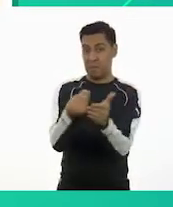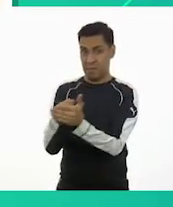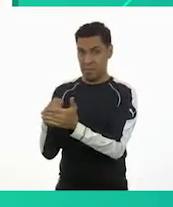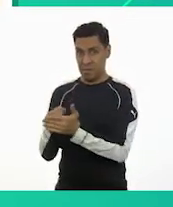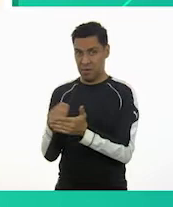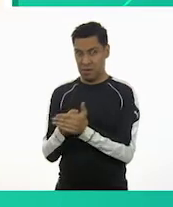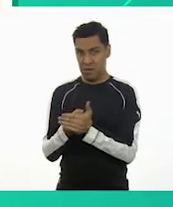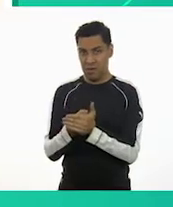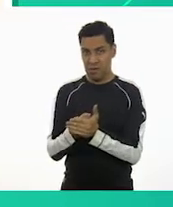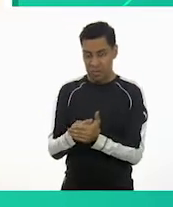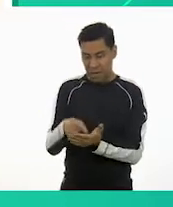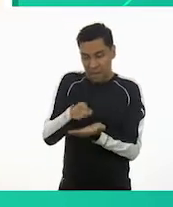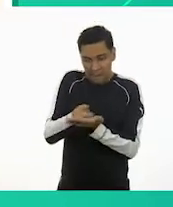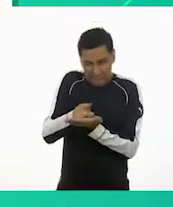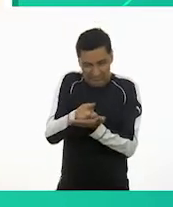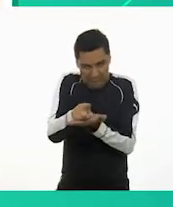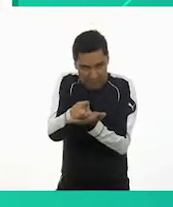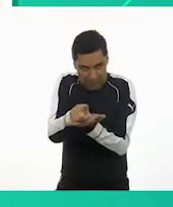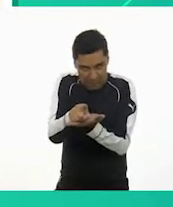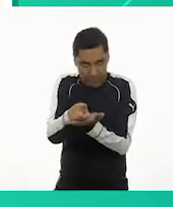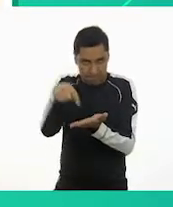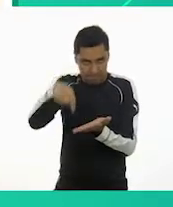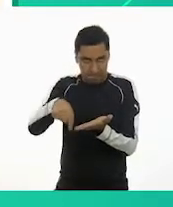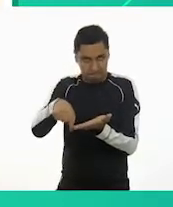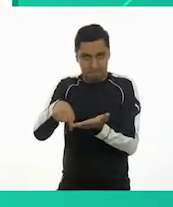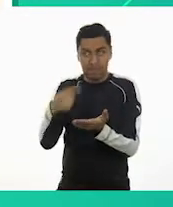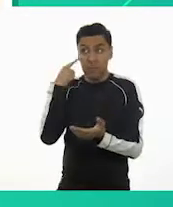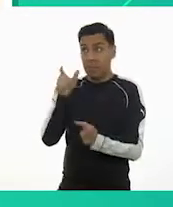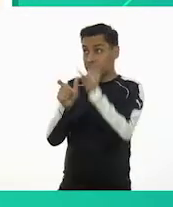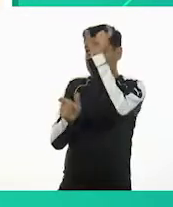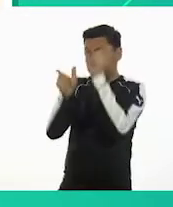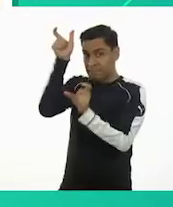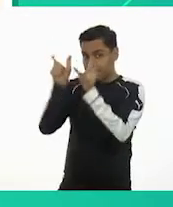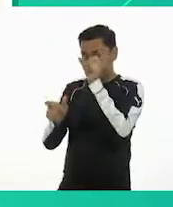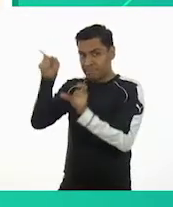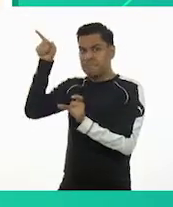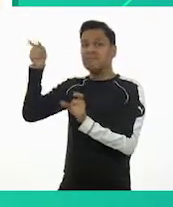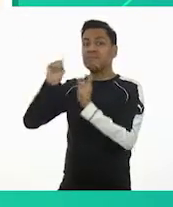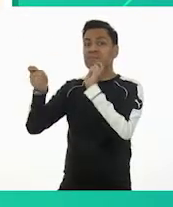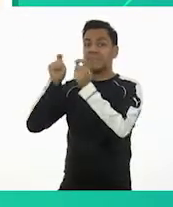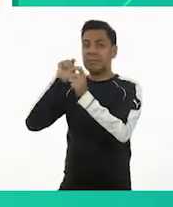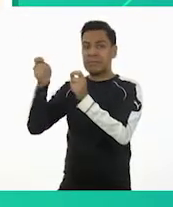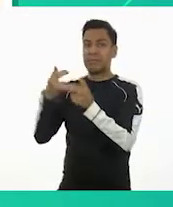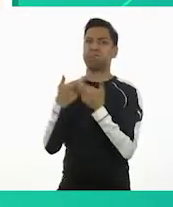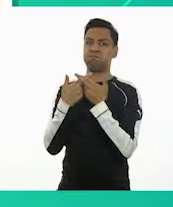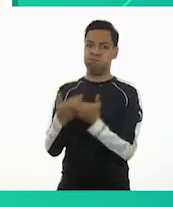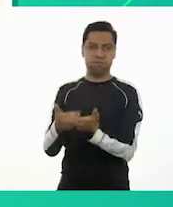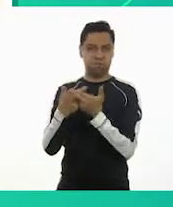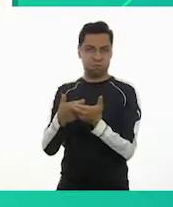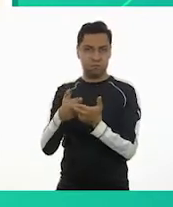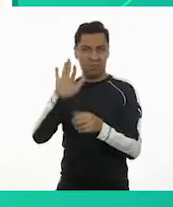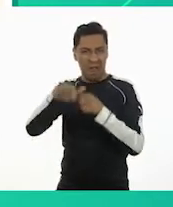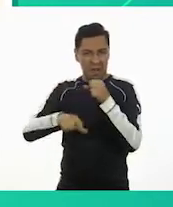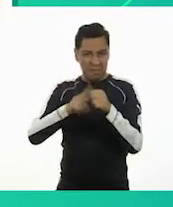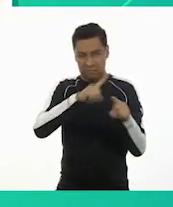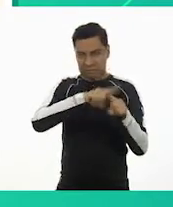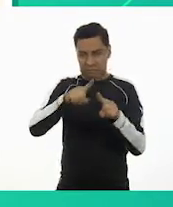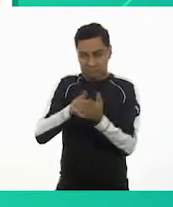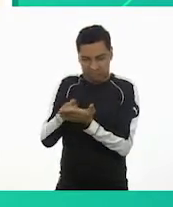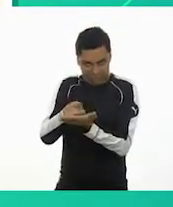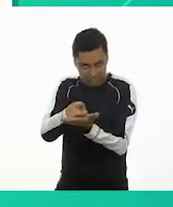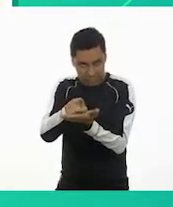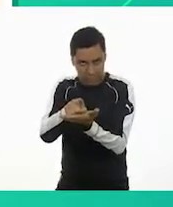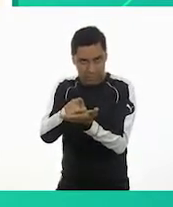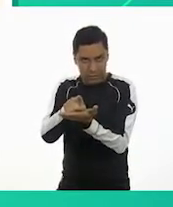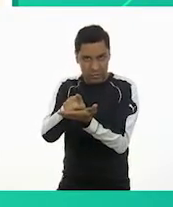los vertebrados terrestres y las gráficas ilustran de manera comparativa la riqueza de especies de vertebrados en general,